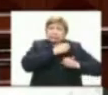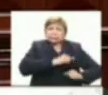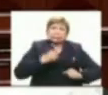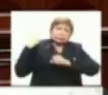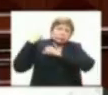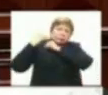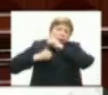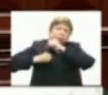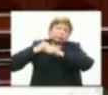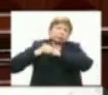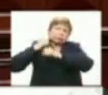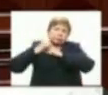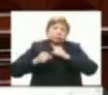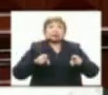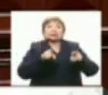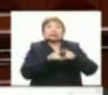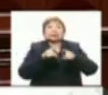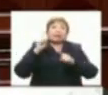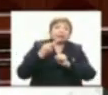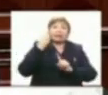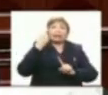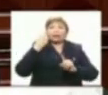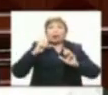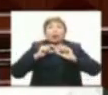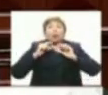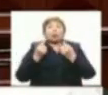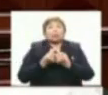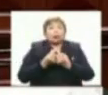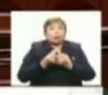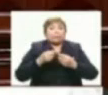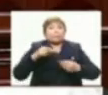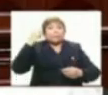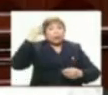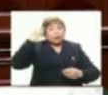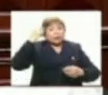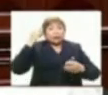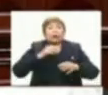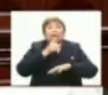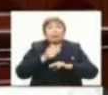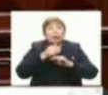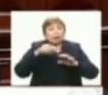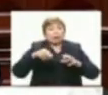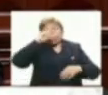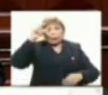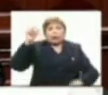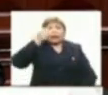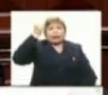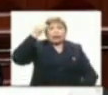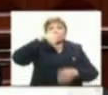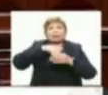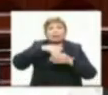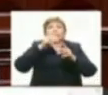siglos. También es la primera vez que un partido político formado en el interior del país gana las